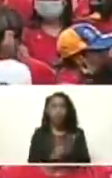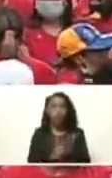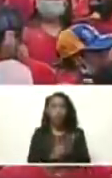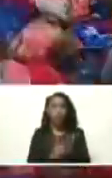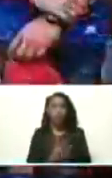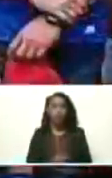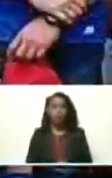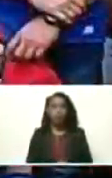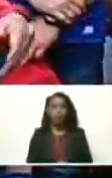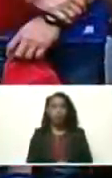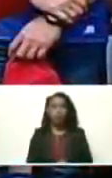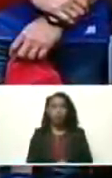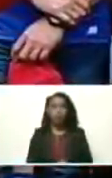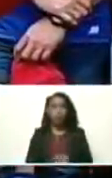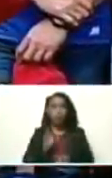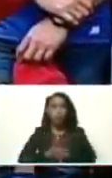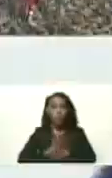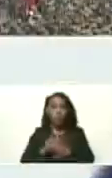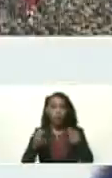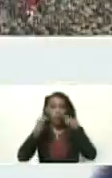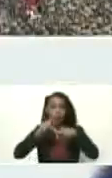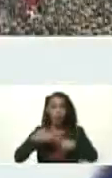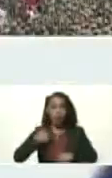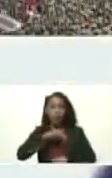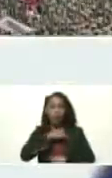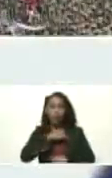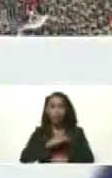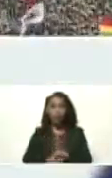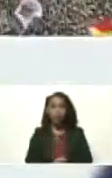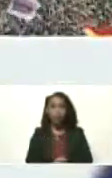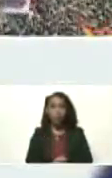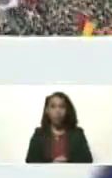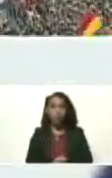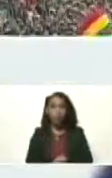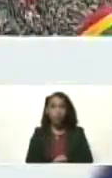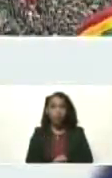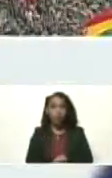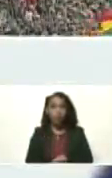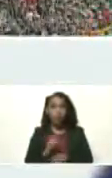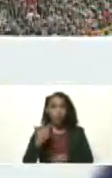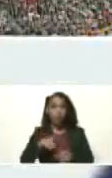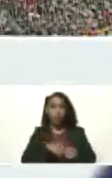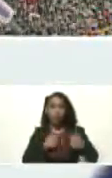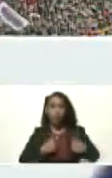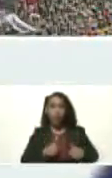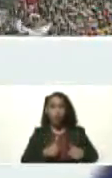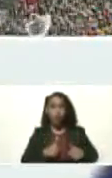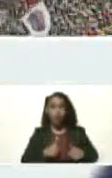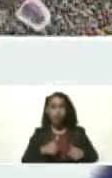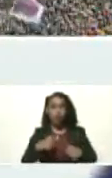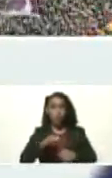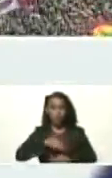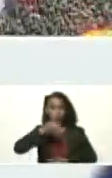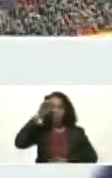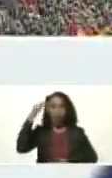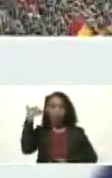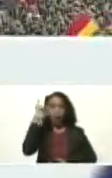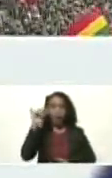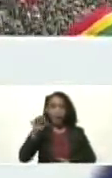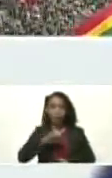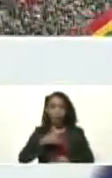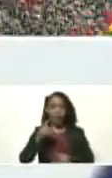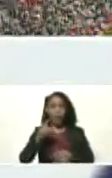Volvió, porque aquí entre nosotros, en nuestro corazón y nuestra alma, está el